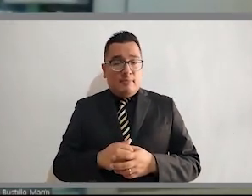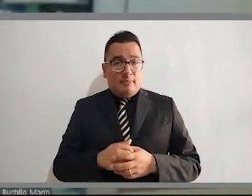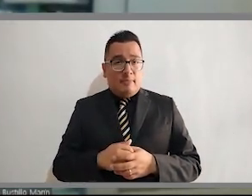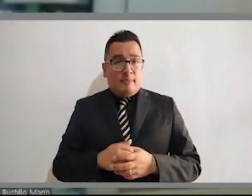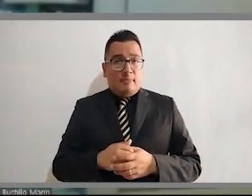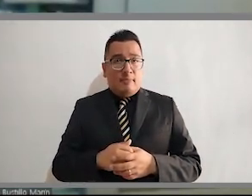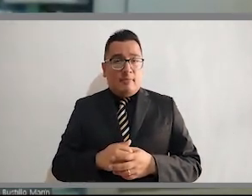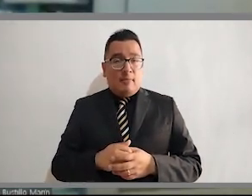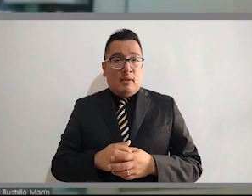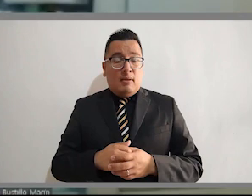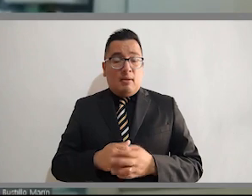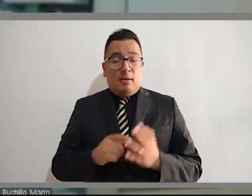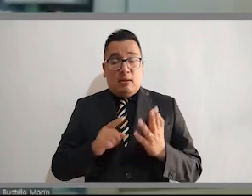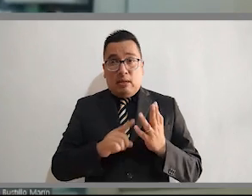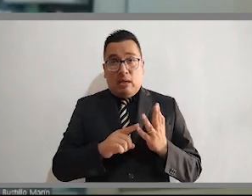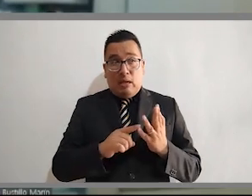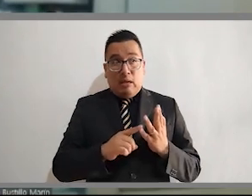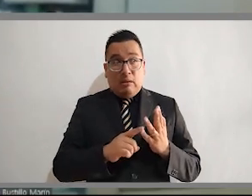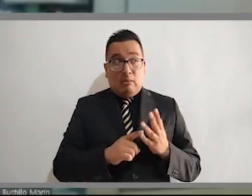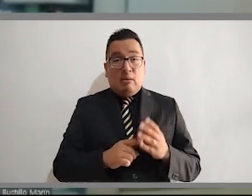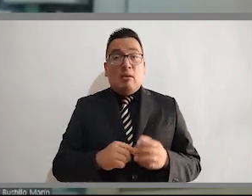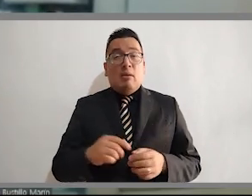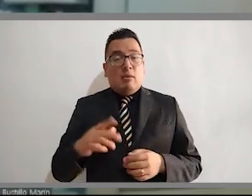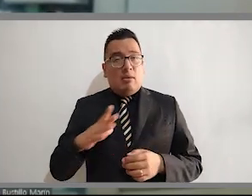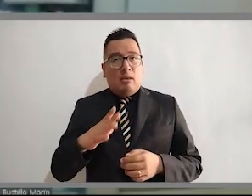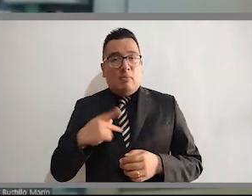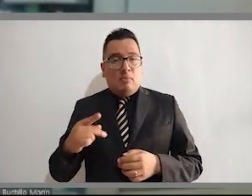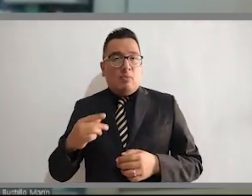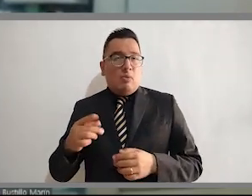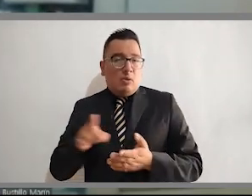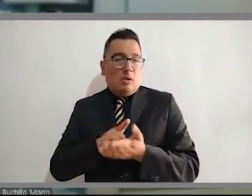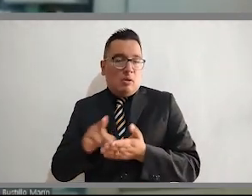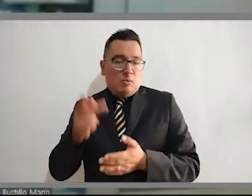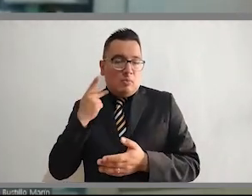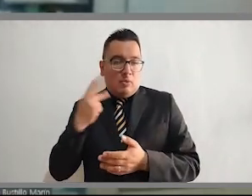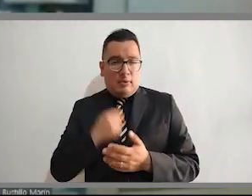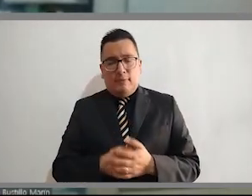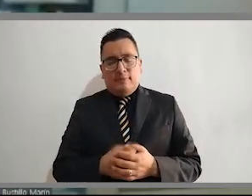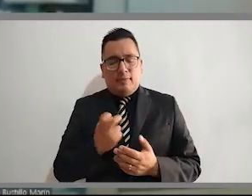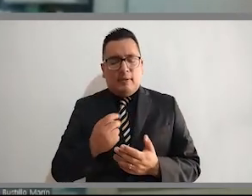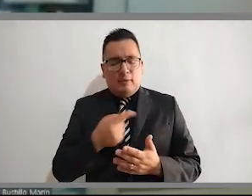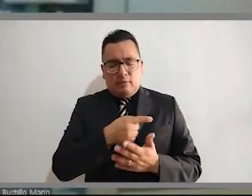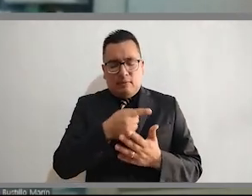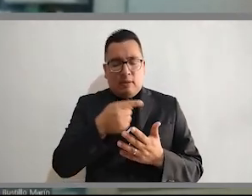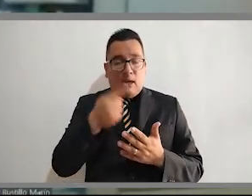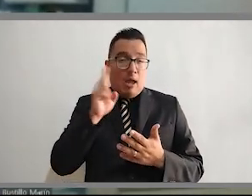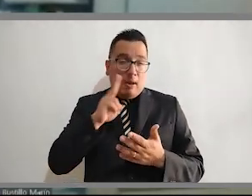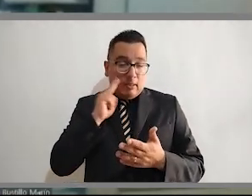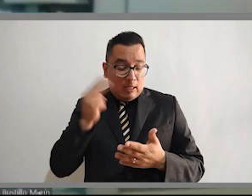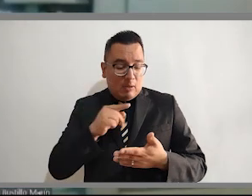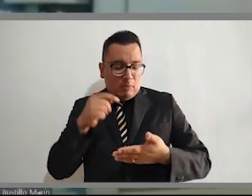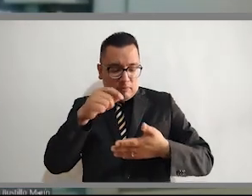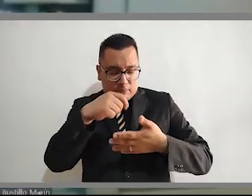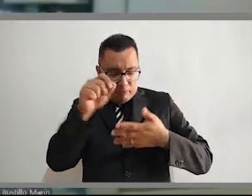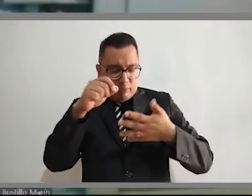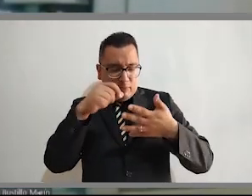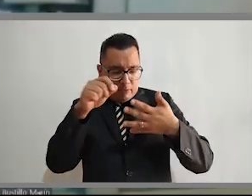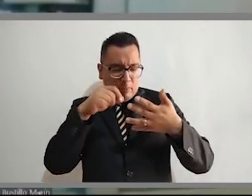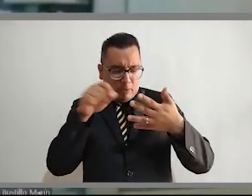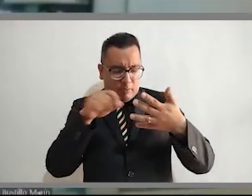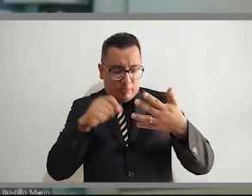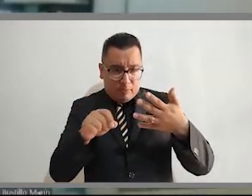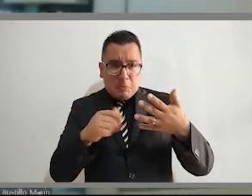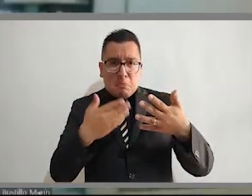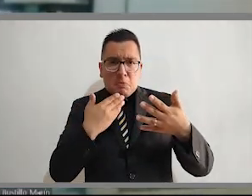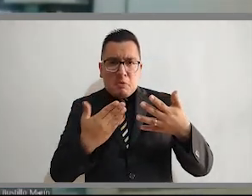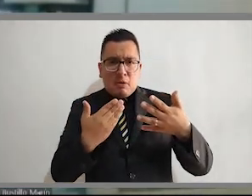del ejercicio de los derechos políticos, ¿no? Todo esto tienen que pasar por el escrutinio, o sea, por el test. Si todo esto